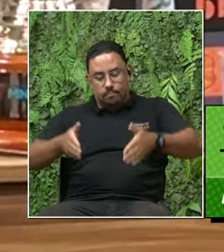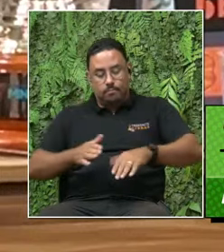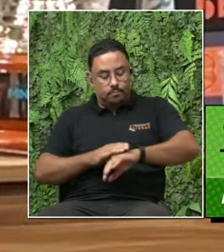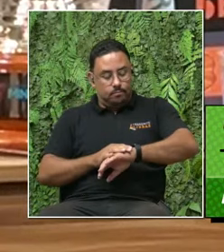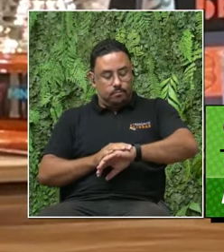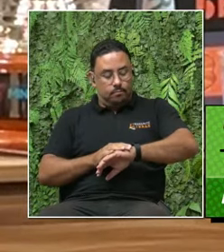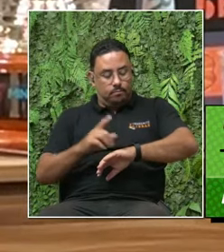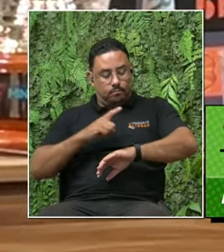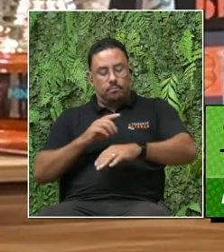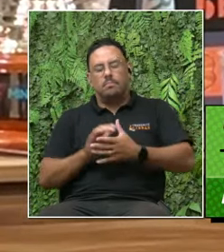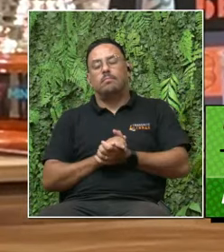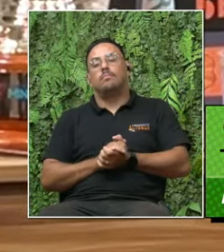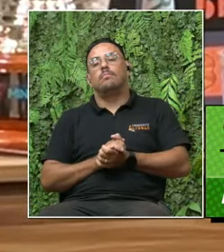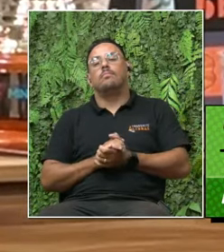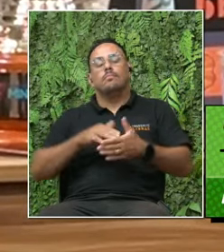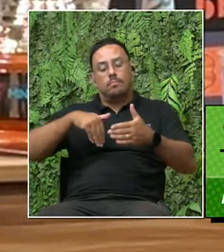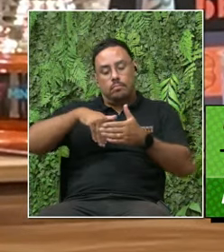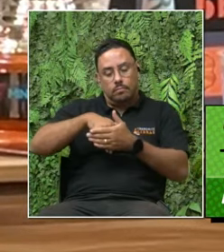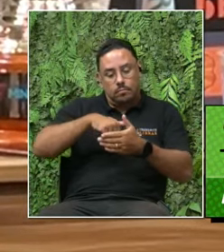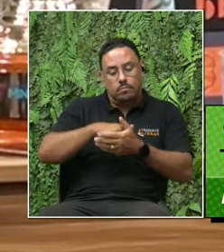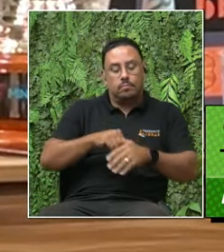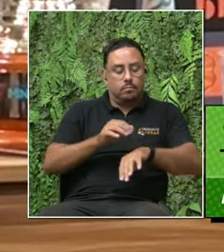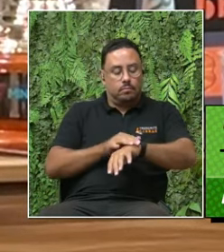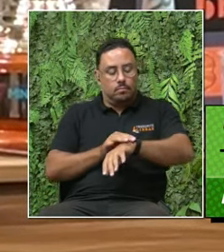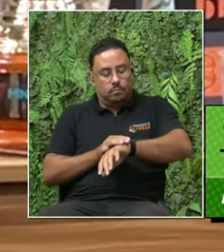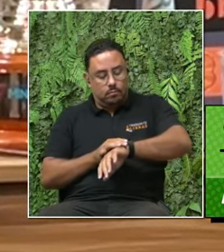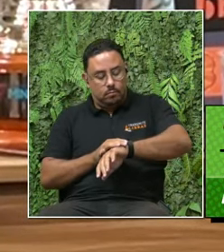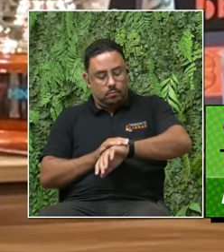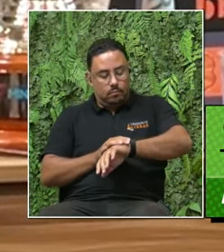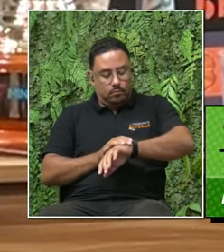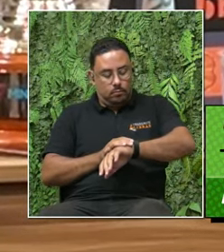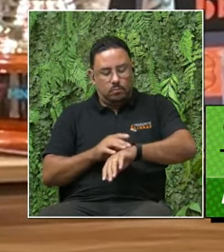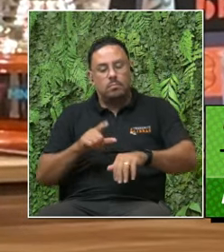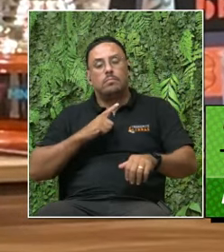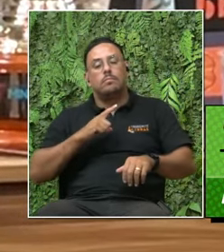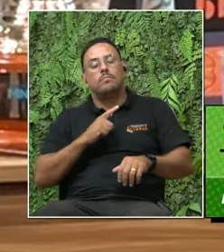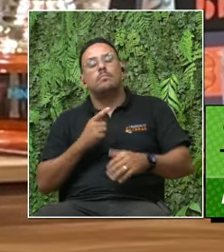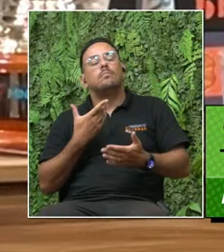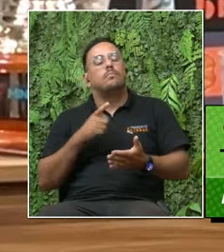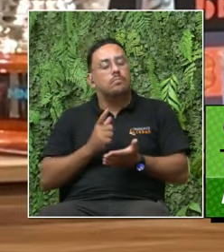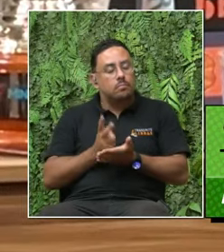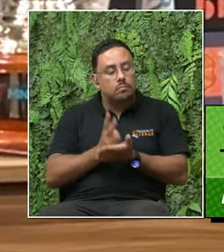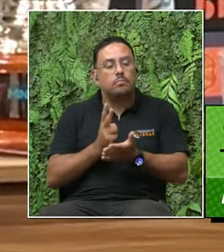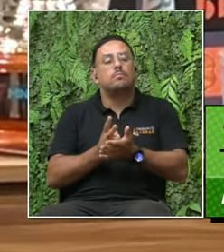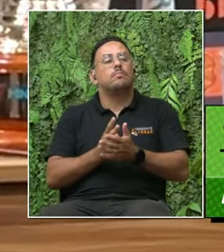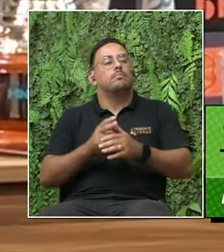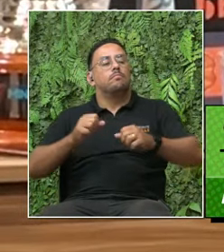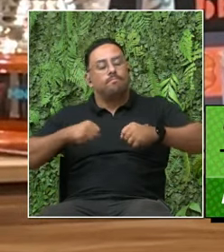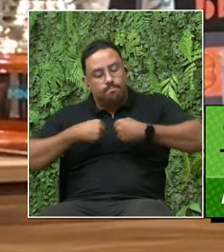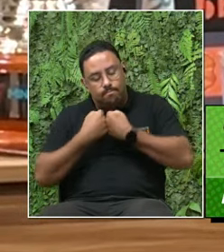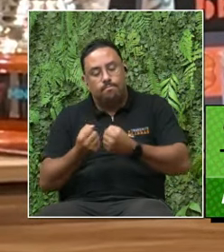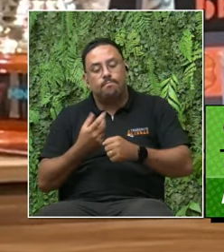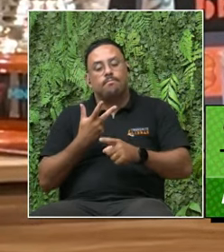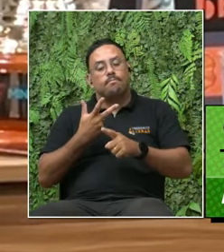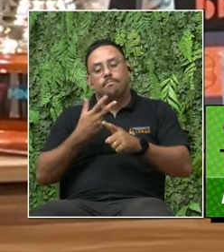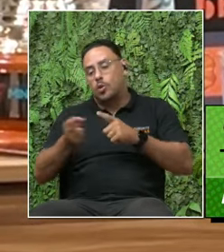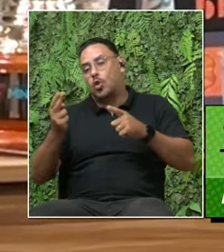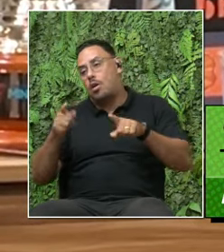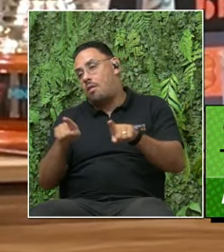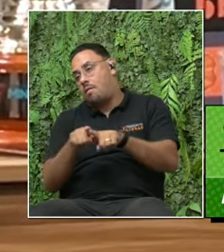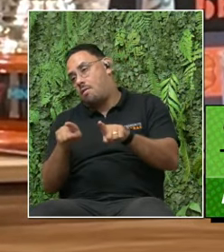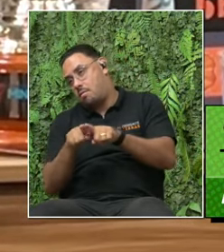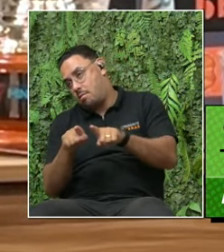delo bien FB Y puede suceder Ahí necesitamos estar juntos Y Unidos siempre tenemos que estar juntos Unidos en la Victoria Y en la